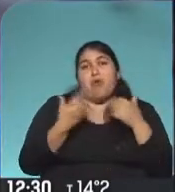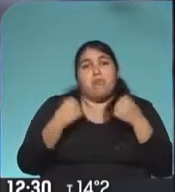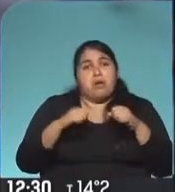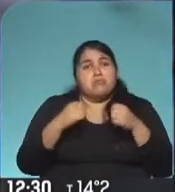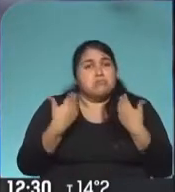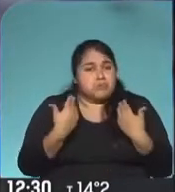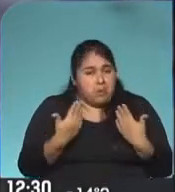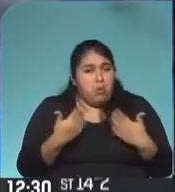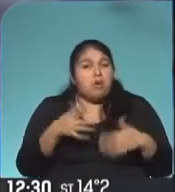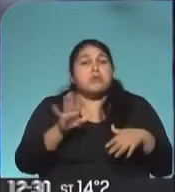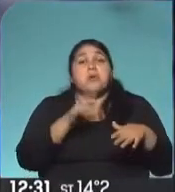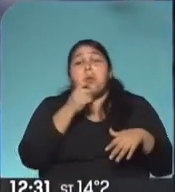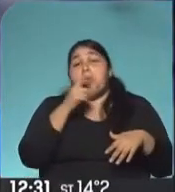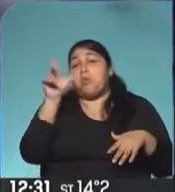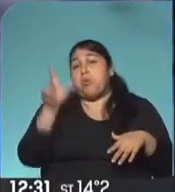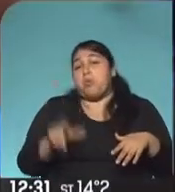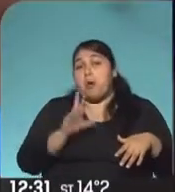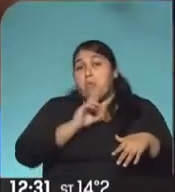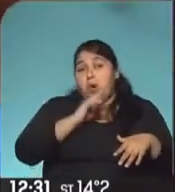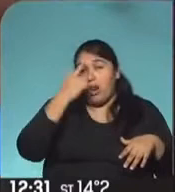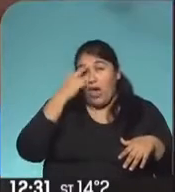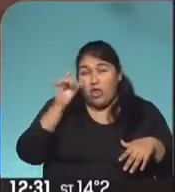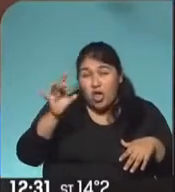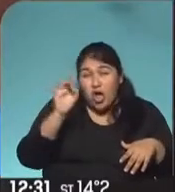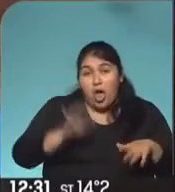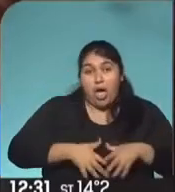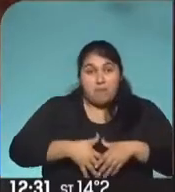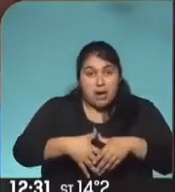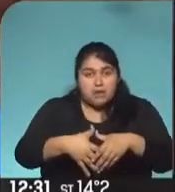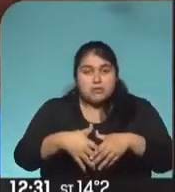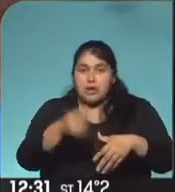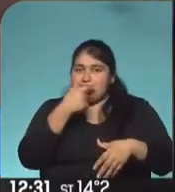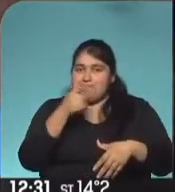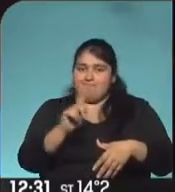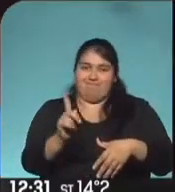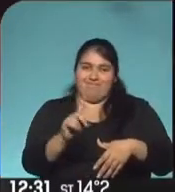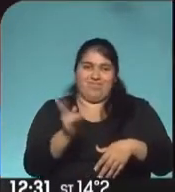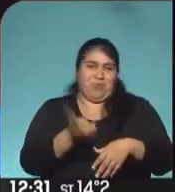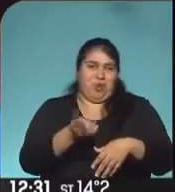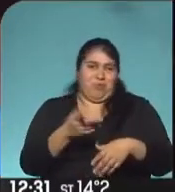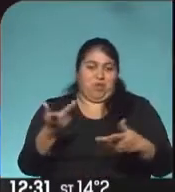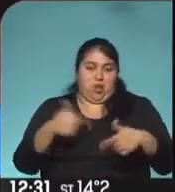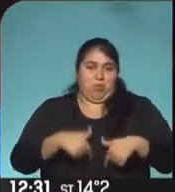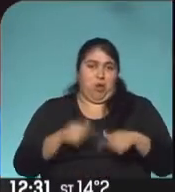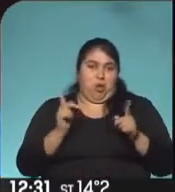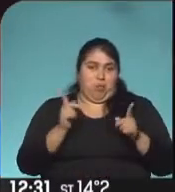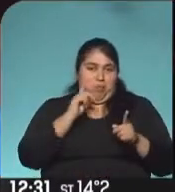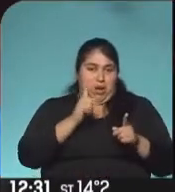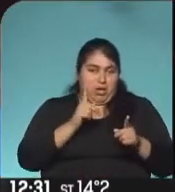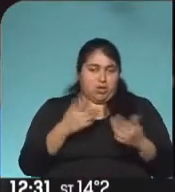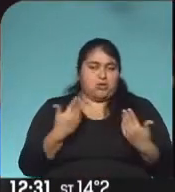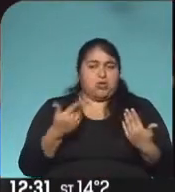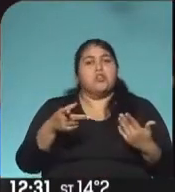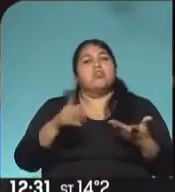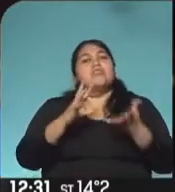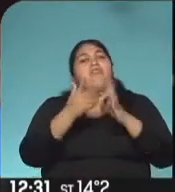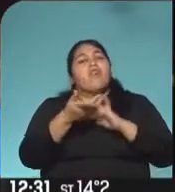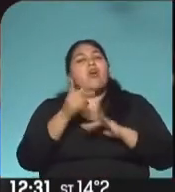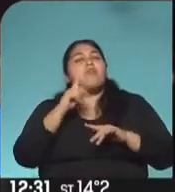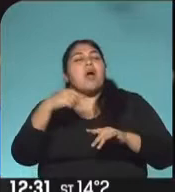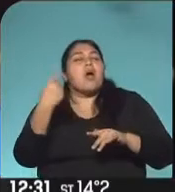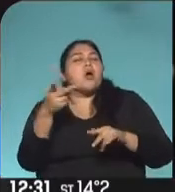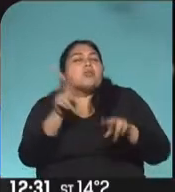por ejemplo la mujer embarazada con cefaleas muchas veces no usamos fármacos entonces usamos este tipo de medidas